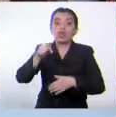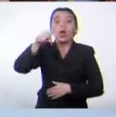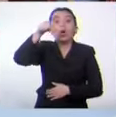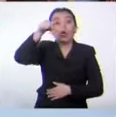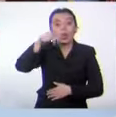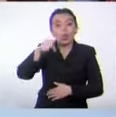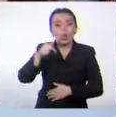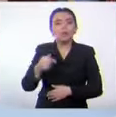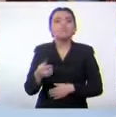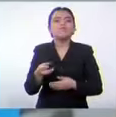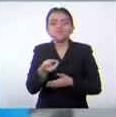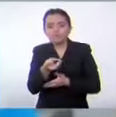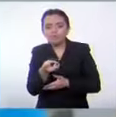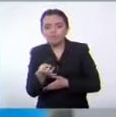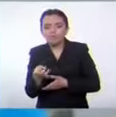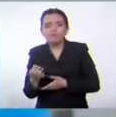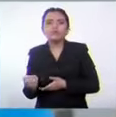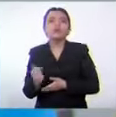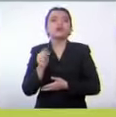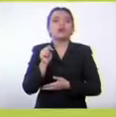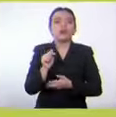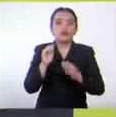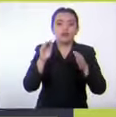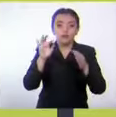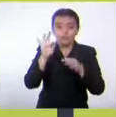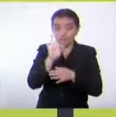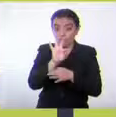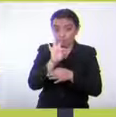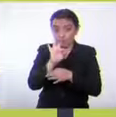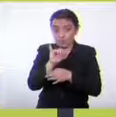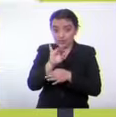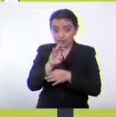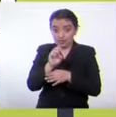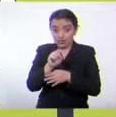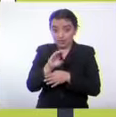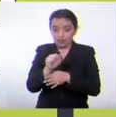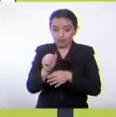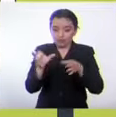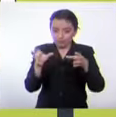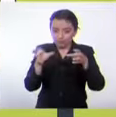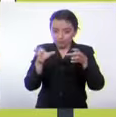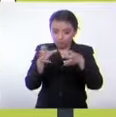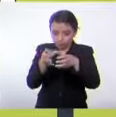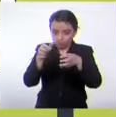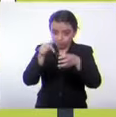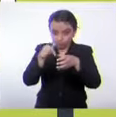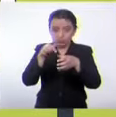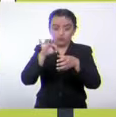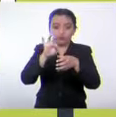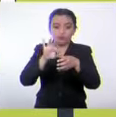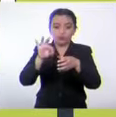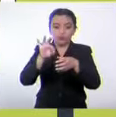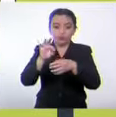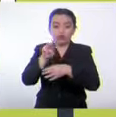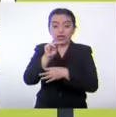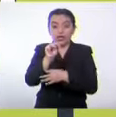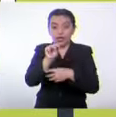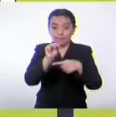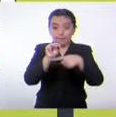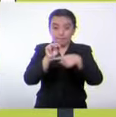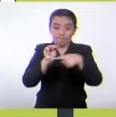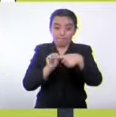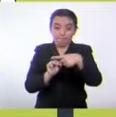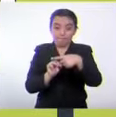de concentración, que son el porcentaje masa sobre masa, porcentaje volumen